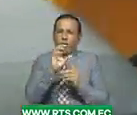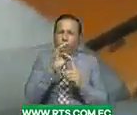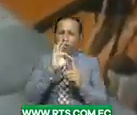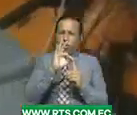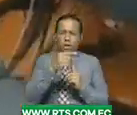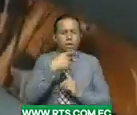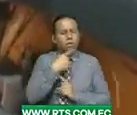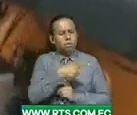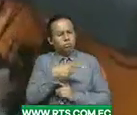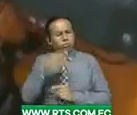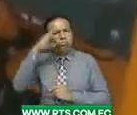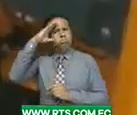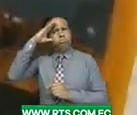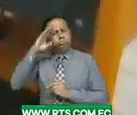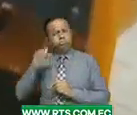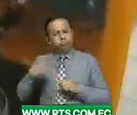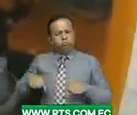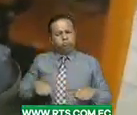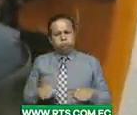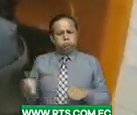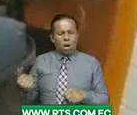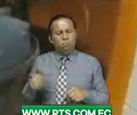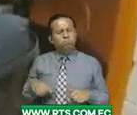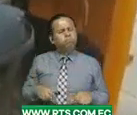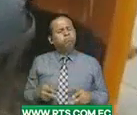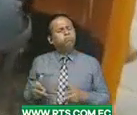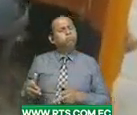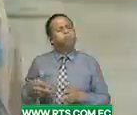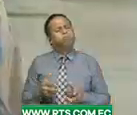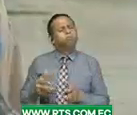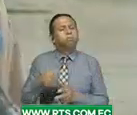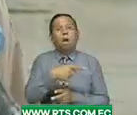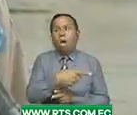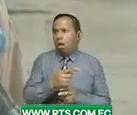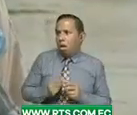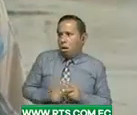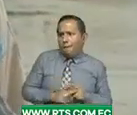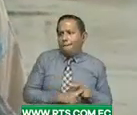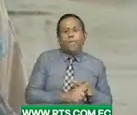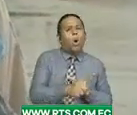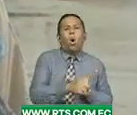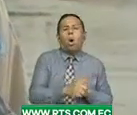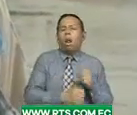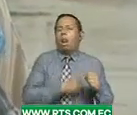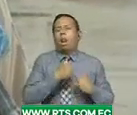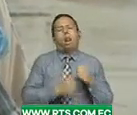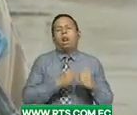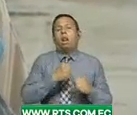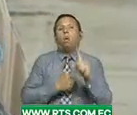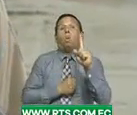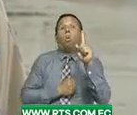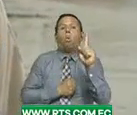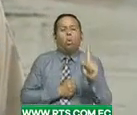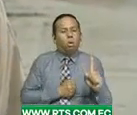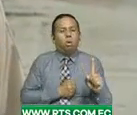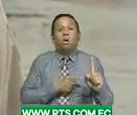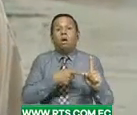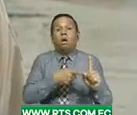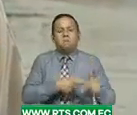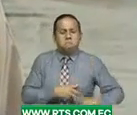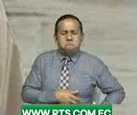operaciones motorizadas intervino, pero ellos intentaron escapar. Salen en precipitada carrera. Uno de ellos